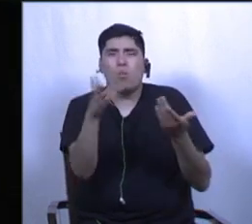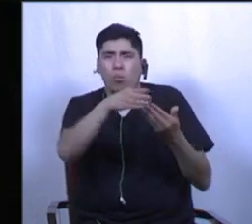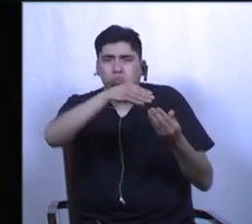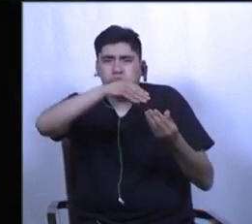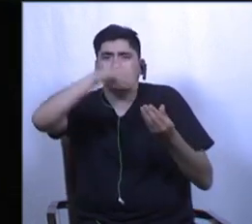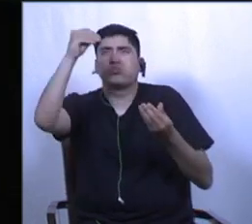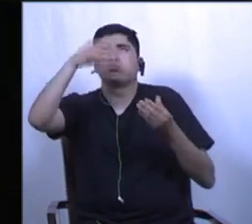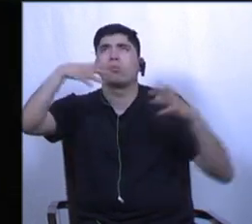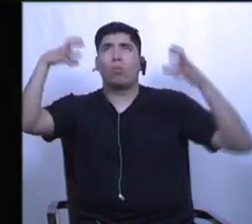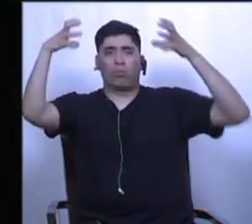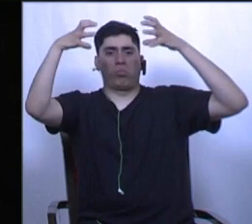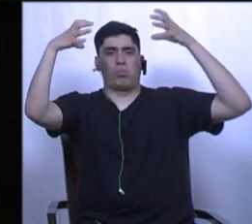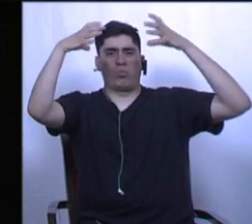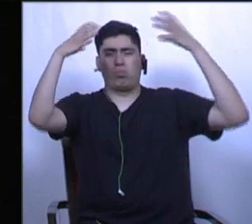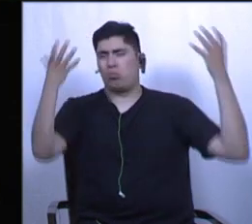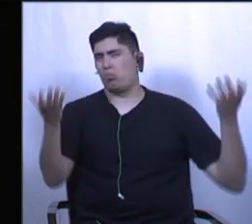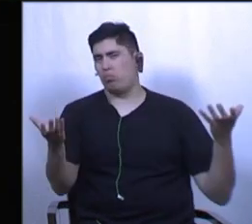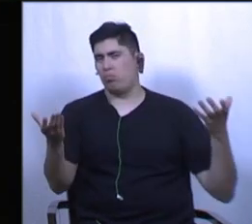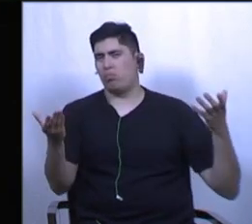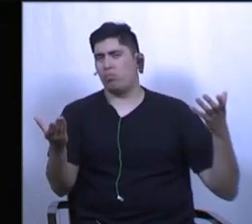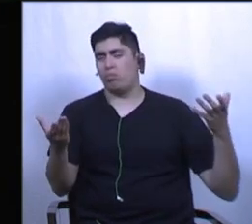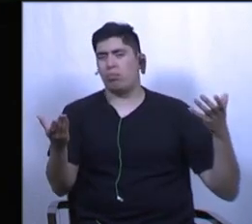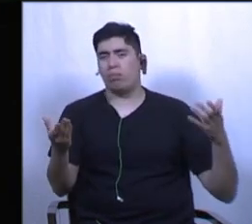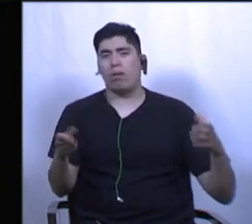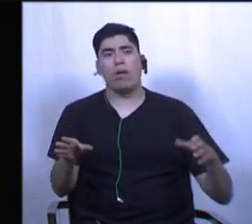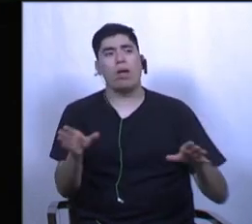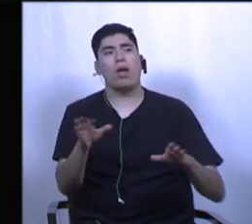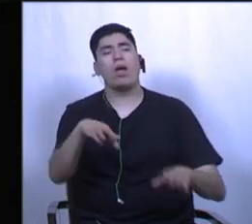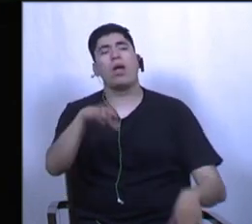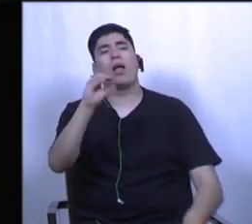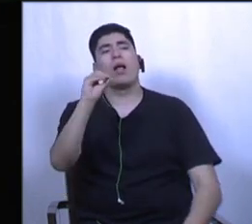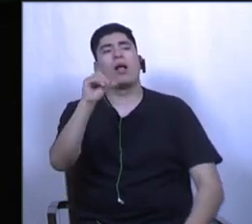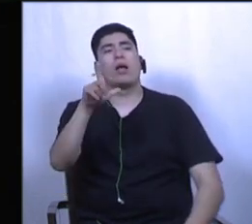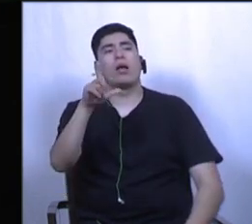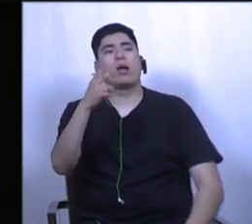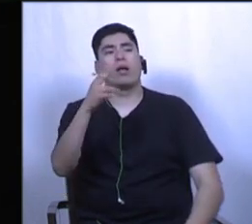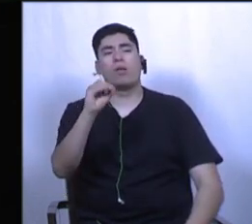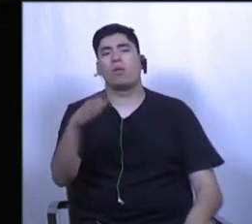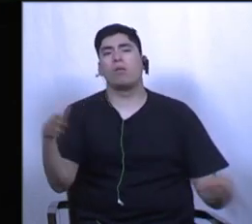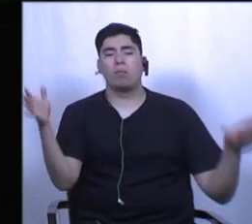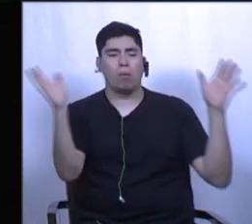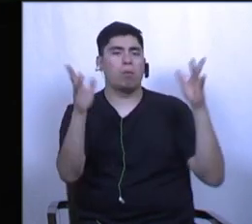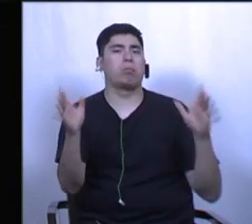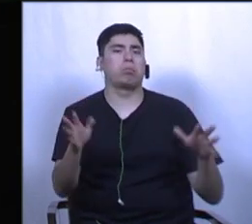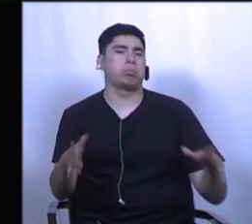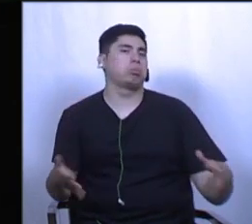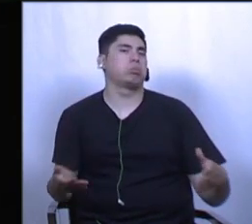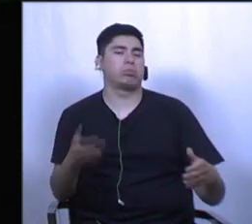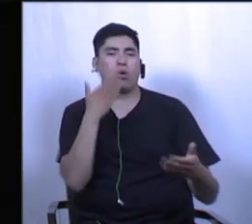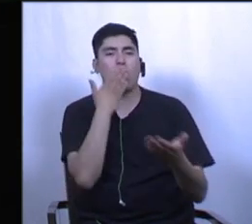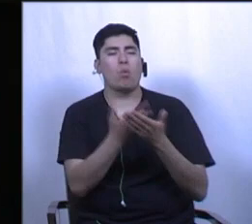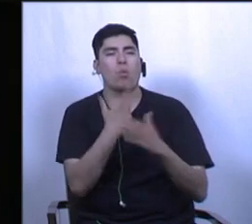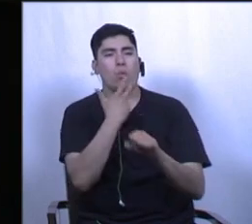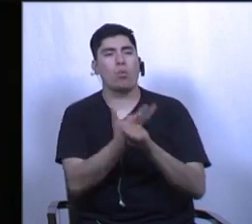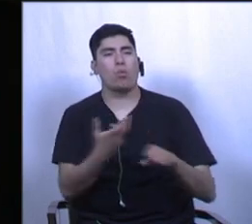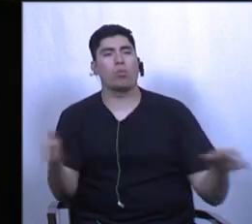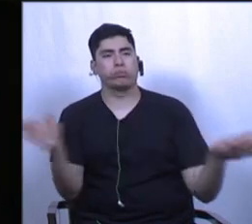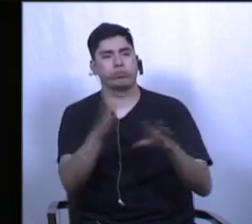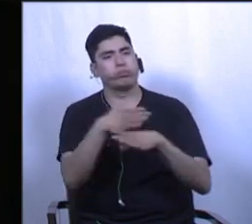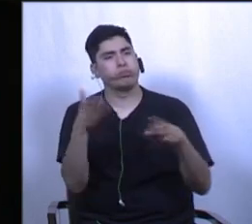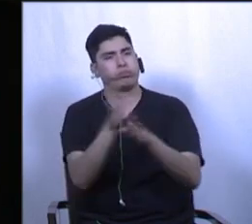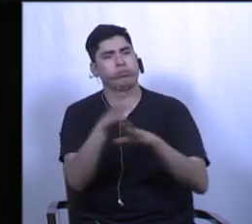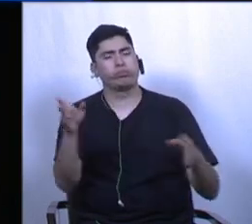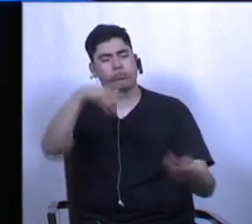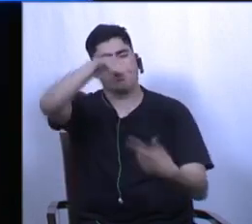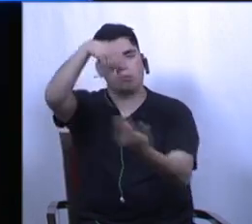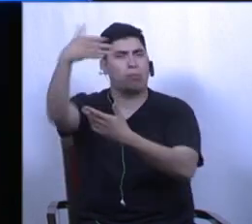y básicamente se supone que debe ser el polvo en suspensión. Cuando existen tormentas de polvo, estas